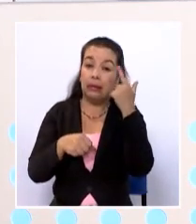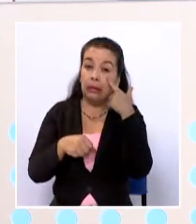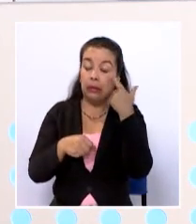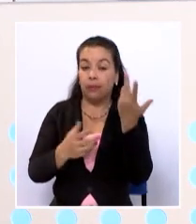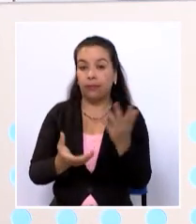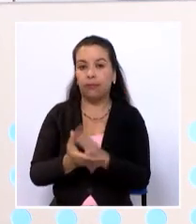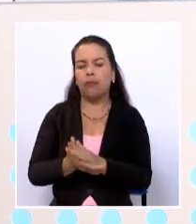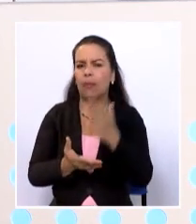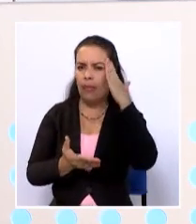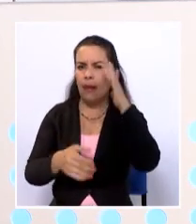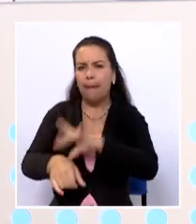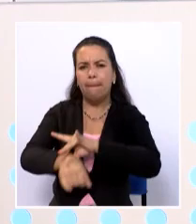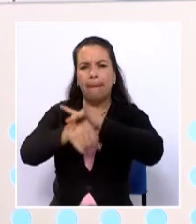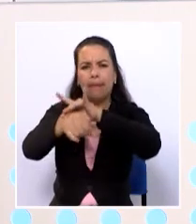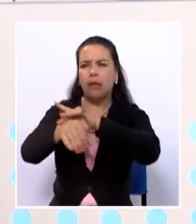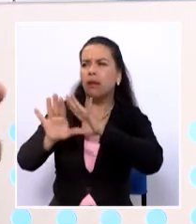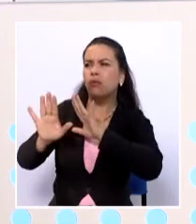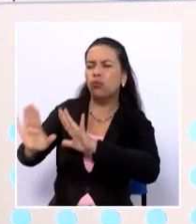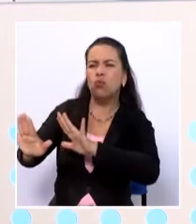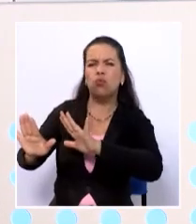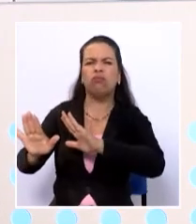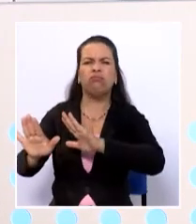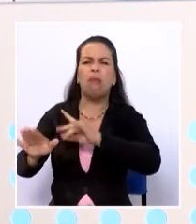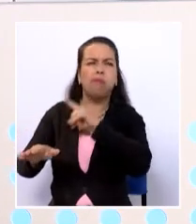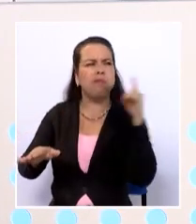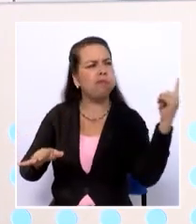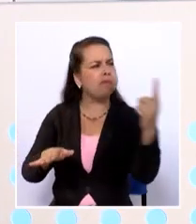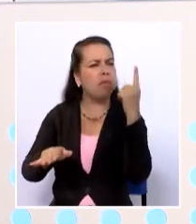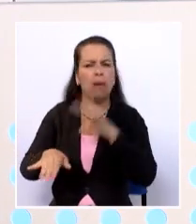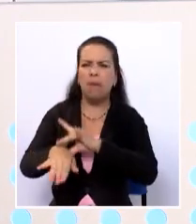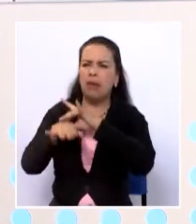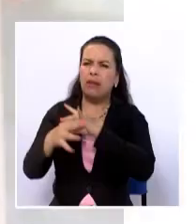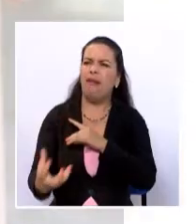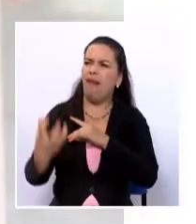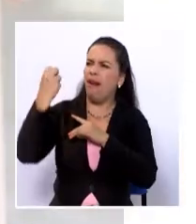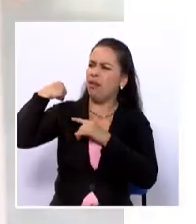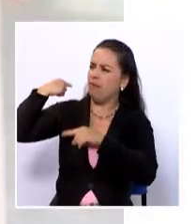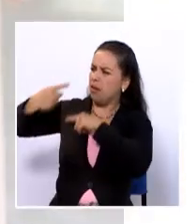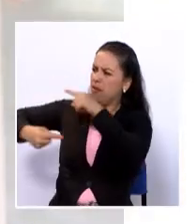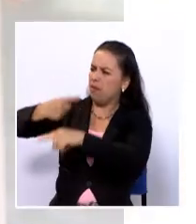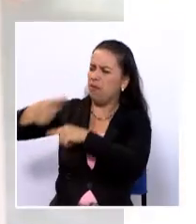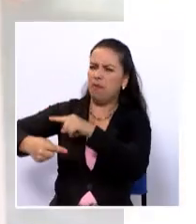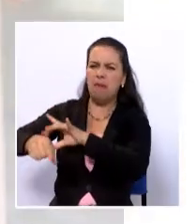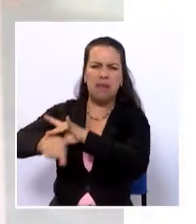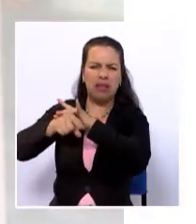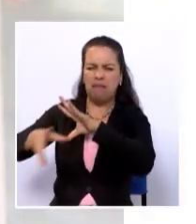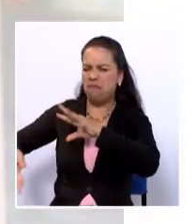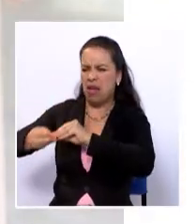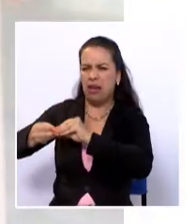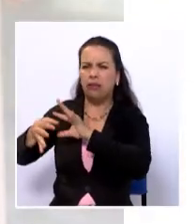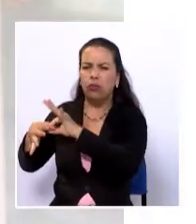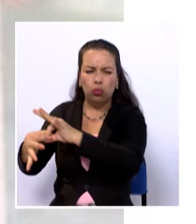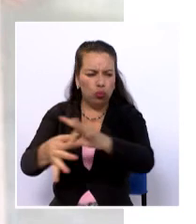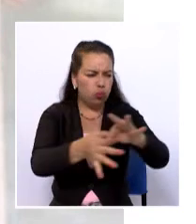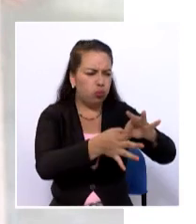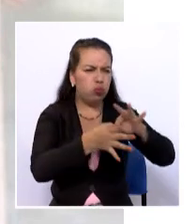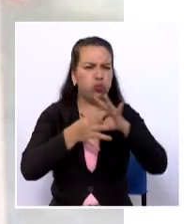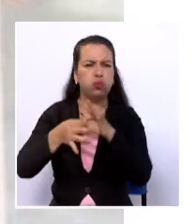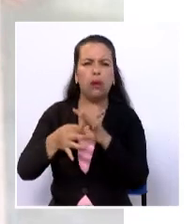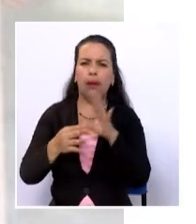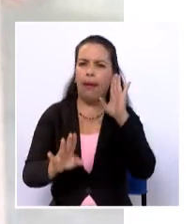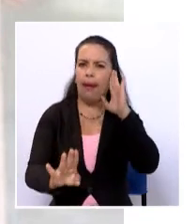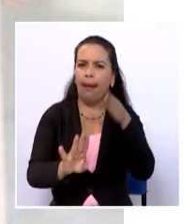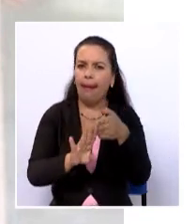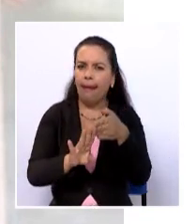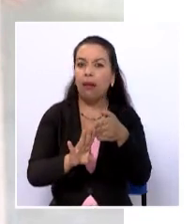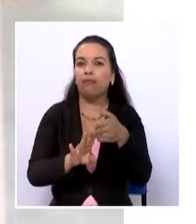la medicina convencional y la medir las medicinas ancestrales y lo que llevamos ahorita medicinas complementarias empiezan a trabajar muy de la